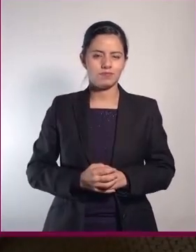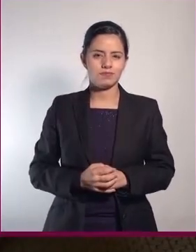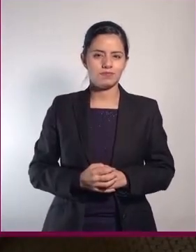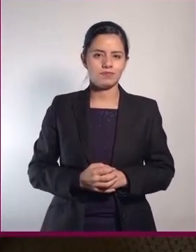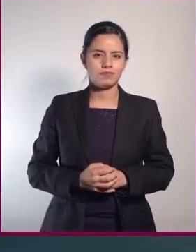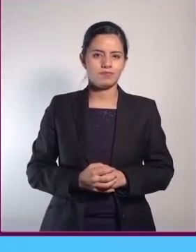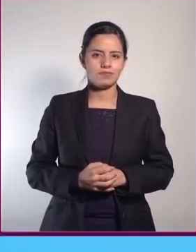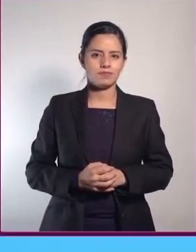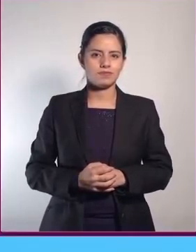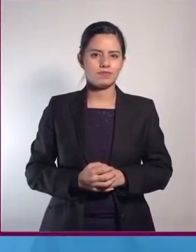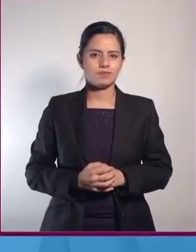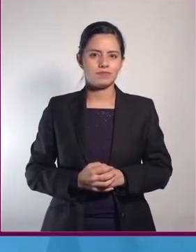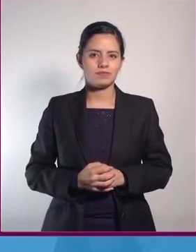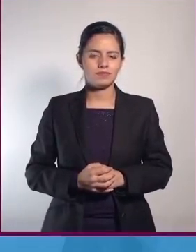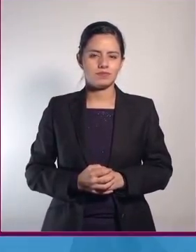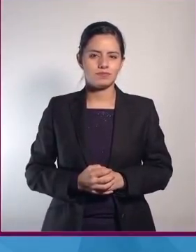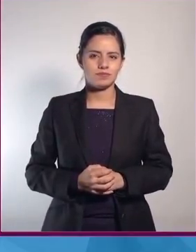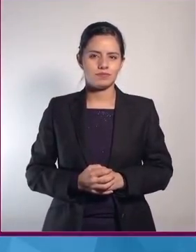que sí.